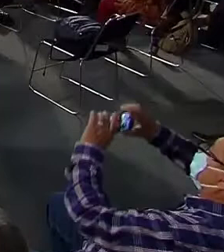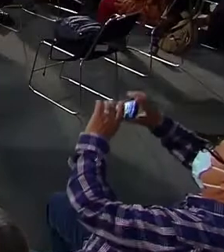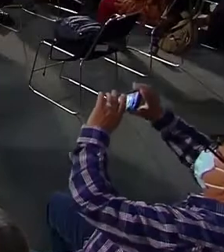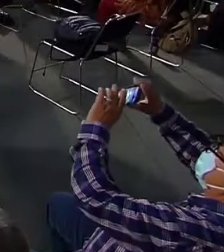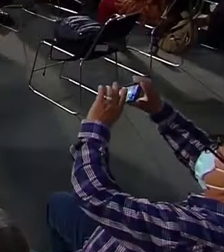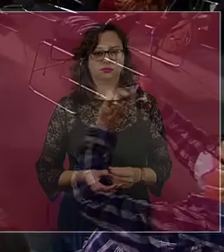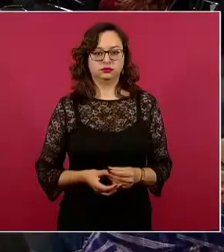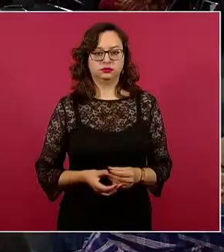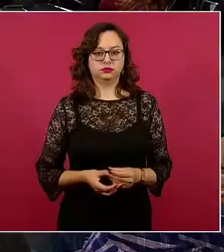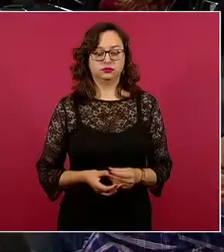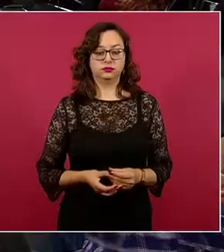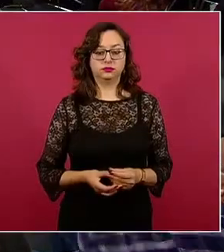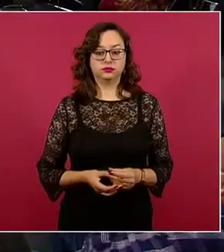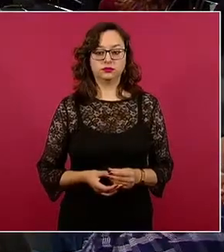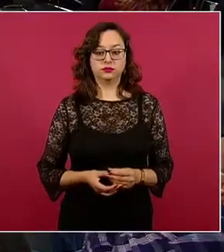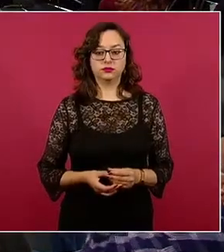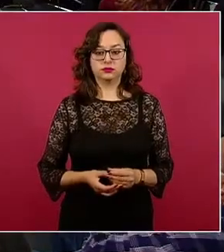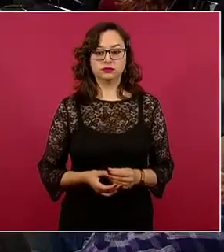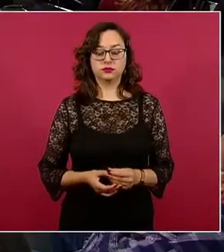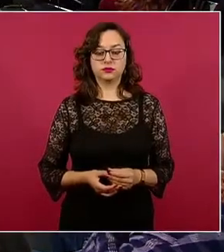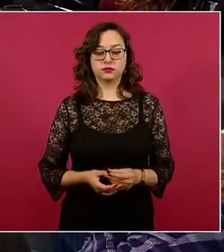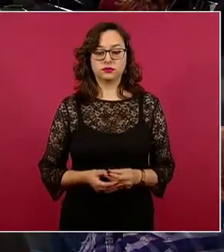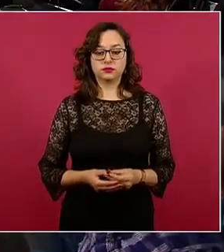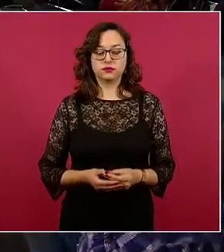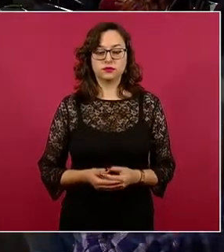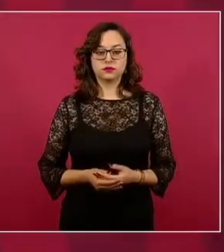sociedad. Sí, pero eso